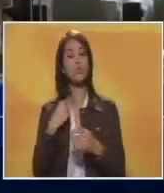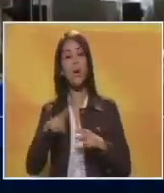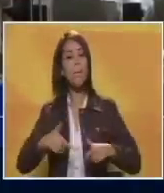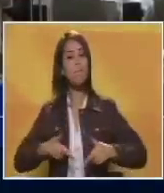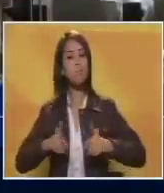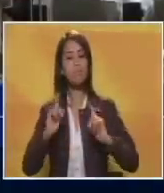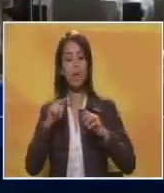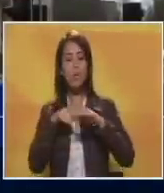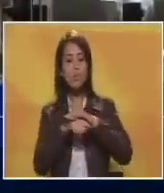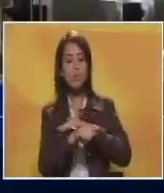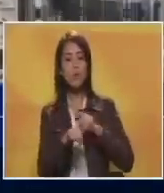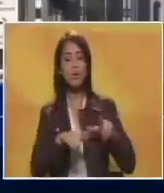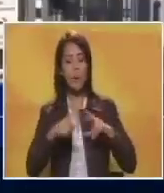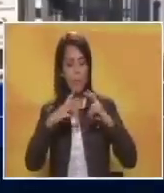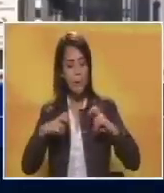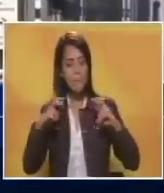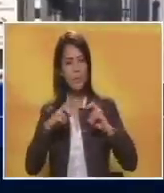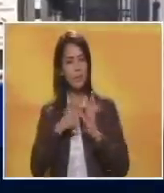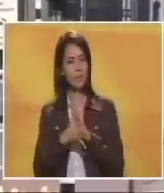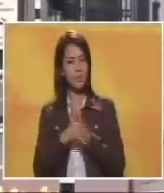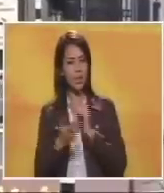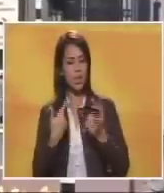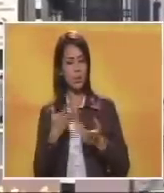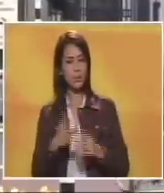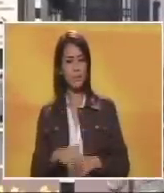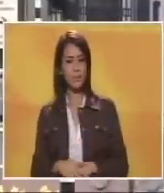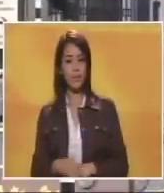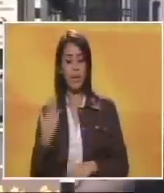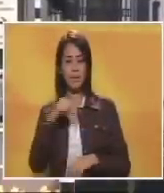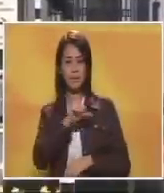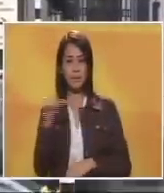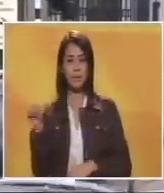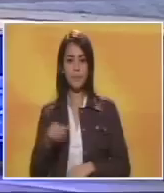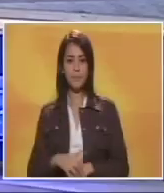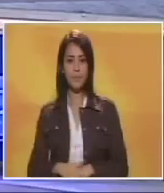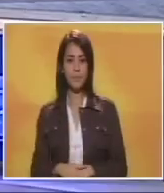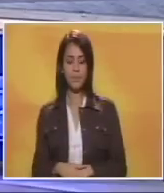autorizados a entrar a Duma para investigar el presunto incidente de la semana pasada.